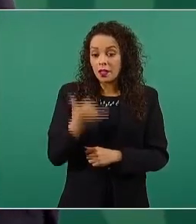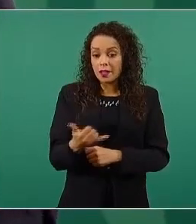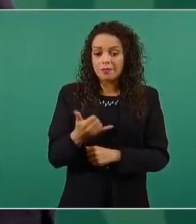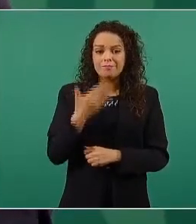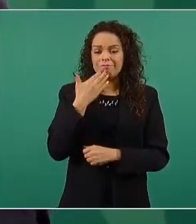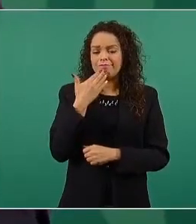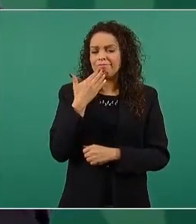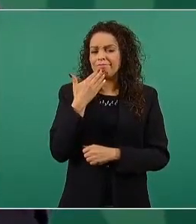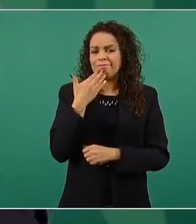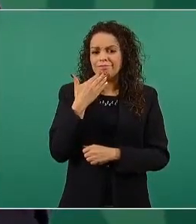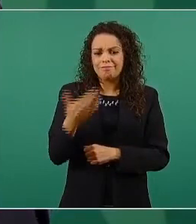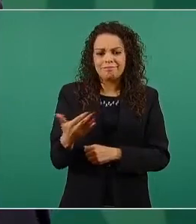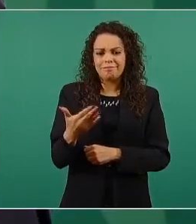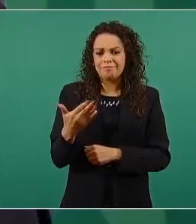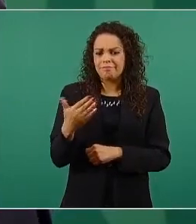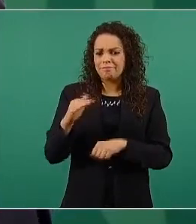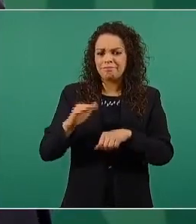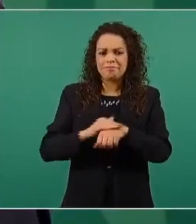calificados.